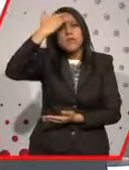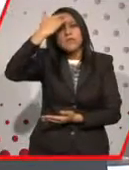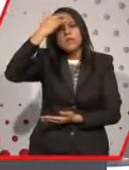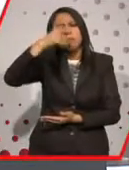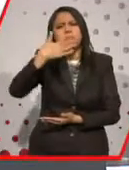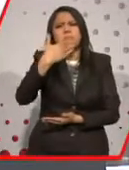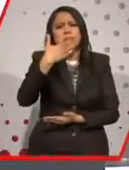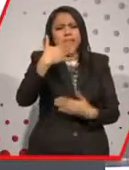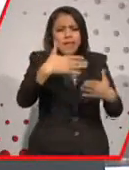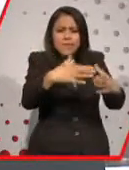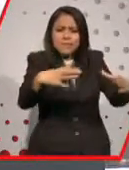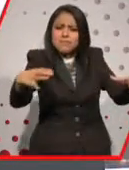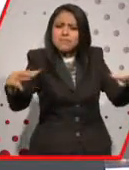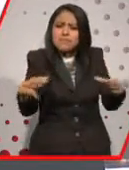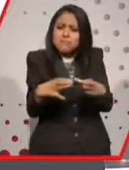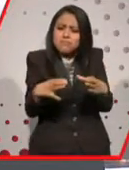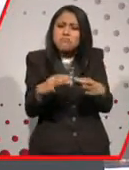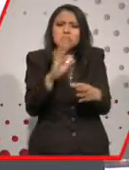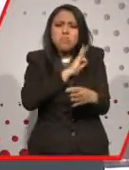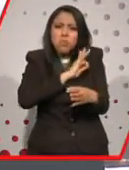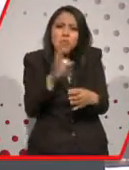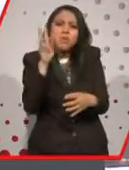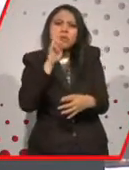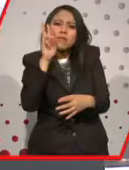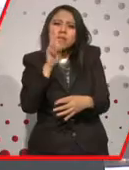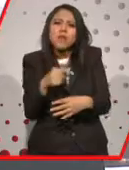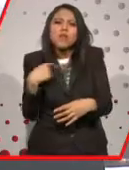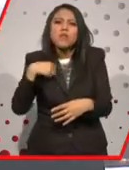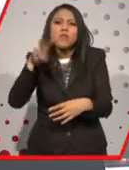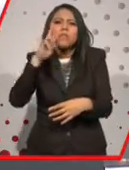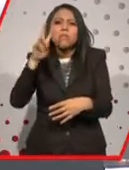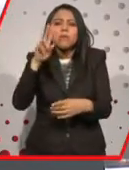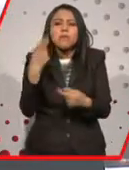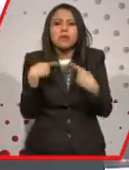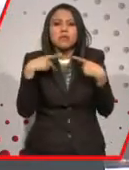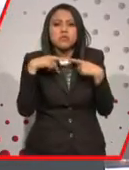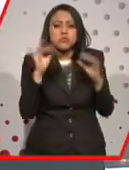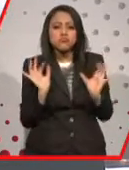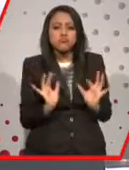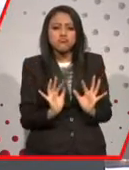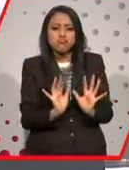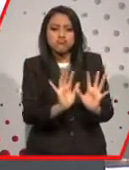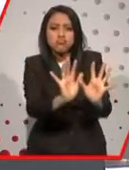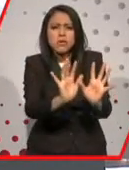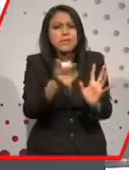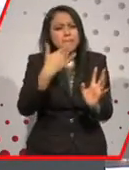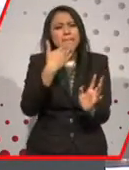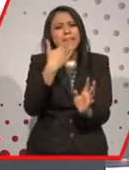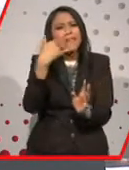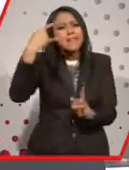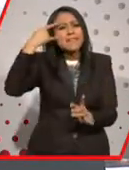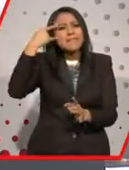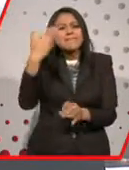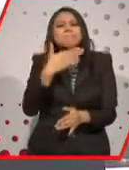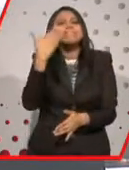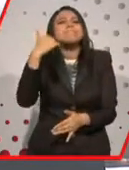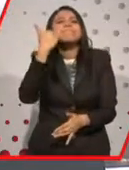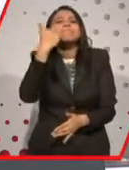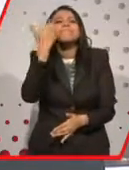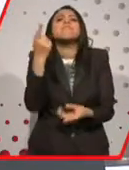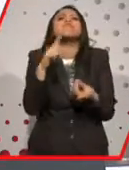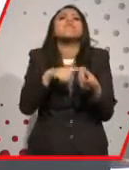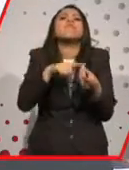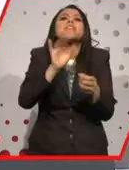zona amurallada que donde vea que hay gente o pregunte a cualquier campechano que son deliciosamente amables, ¿para dónde están proyectando el